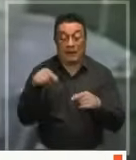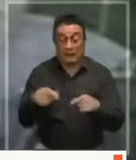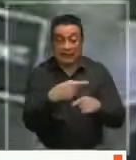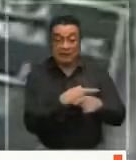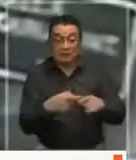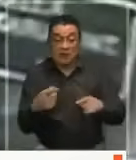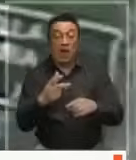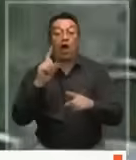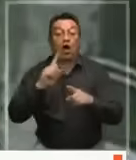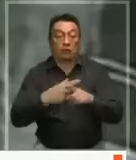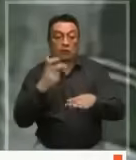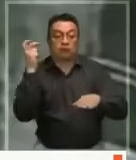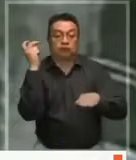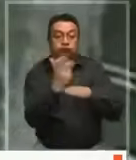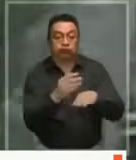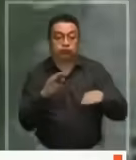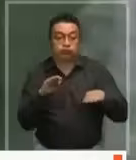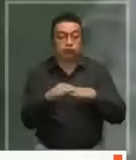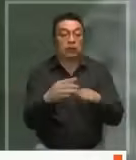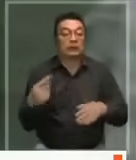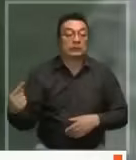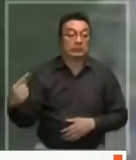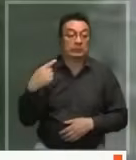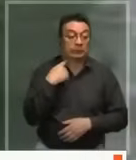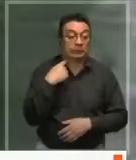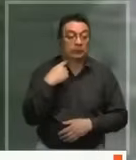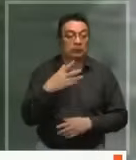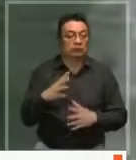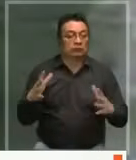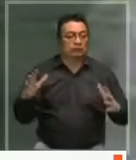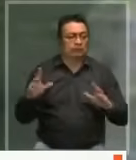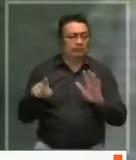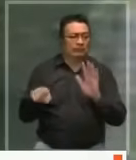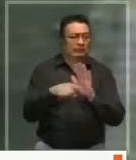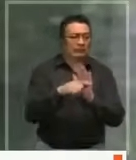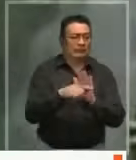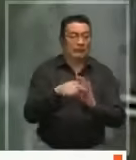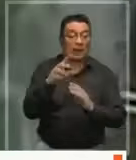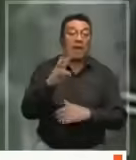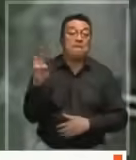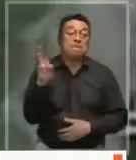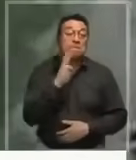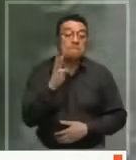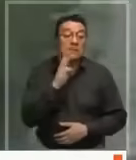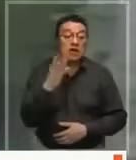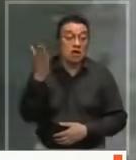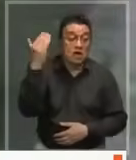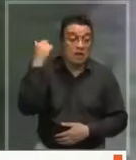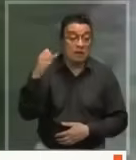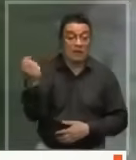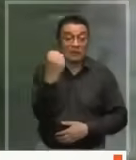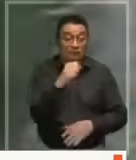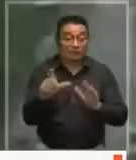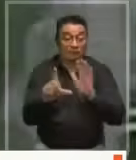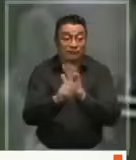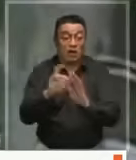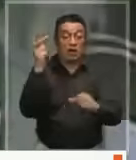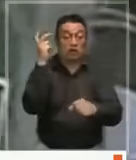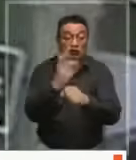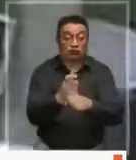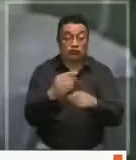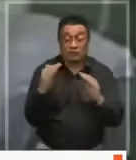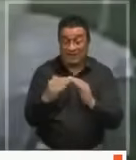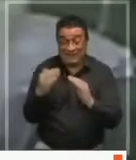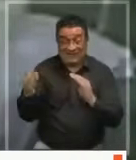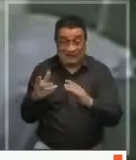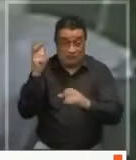nuevo portonazo tuvo un daño colateral irreparable. Fue el miércoles cuando delincuentes que robaban el vehículo a una